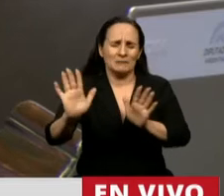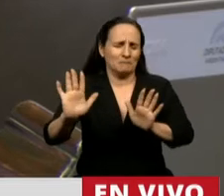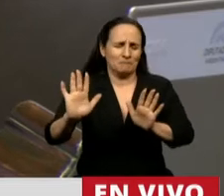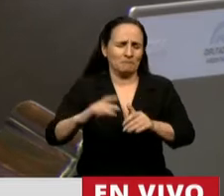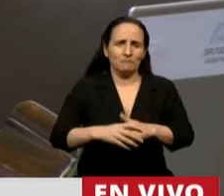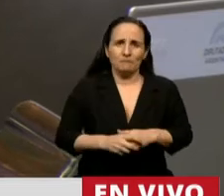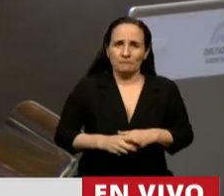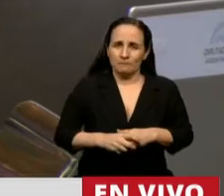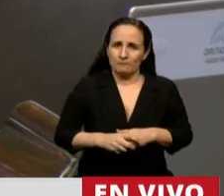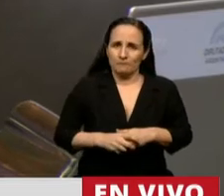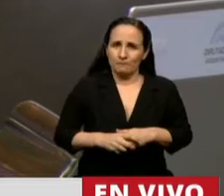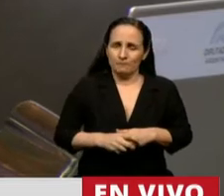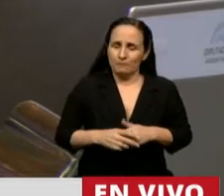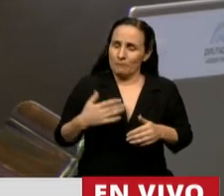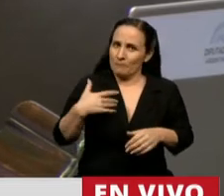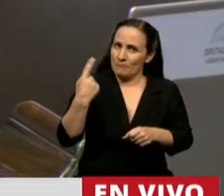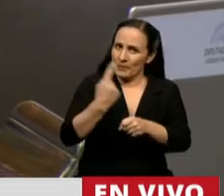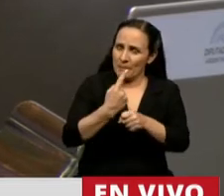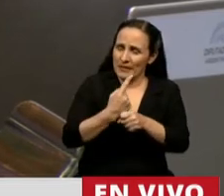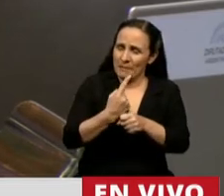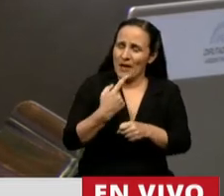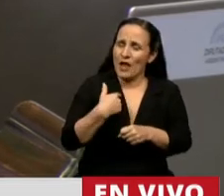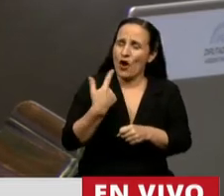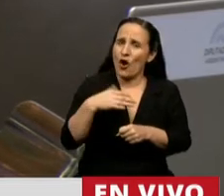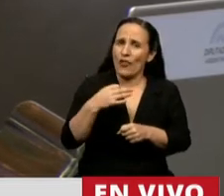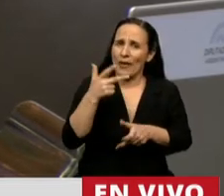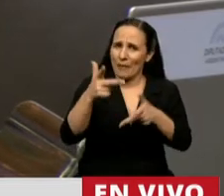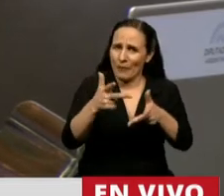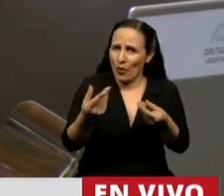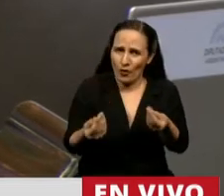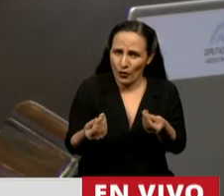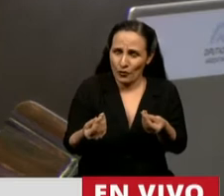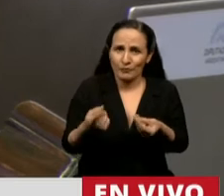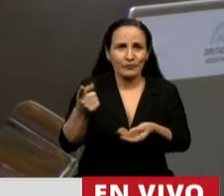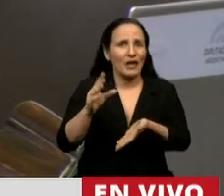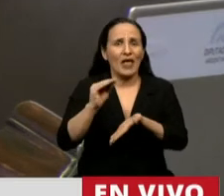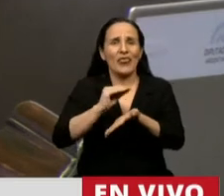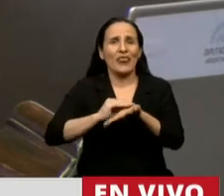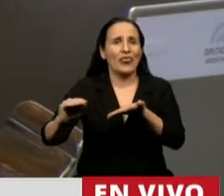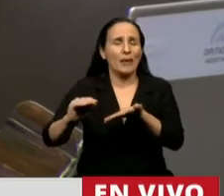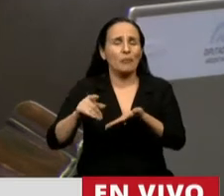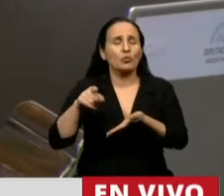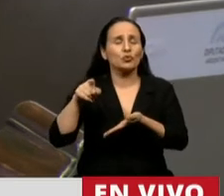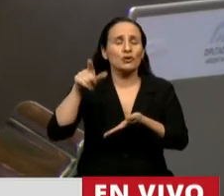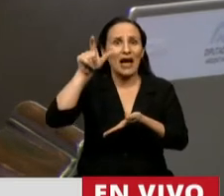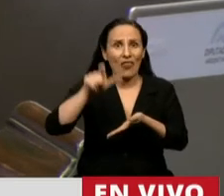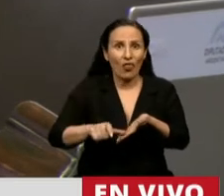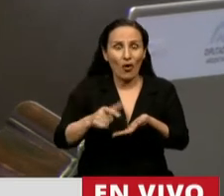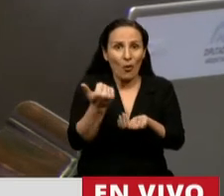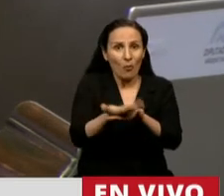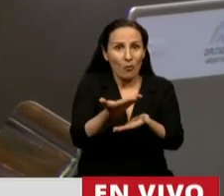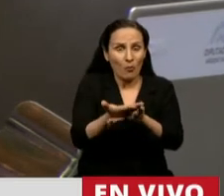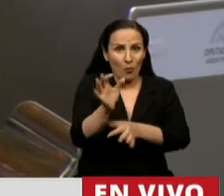hacia este par. Lo primero que hay que tener en cuenta con respecto a esto es que el diputado que lleva adelante esta